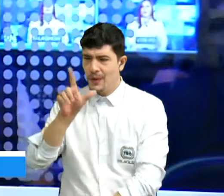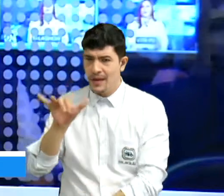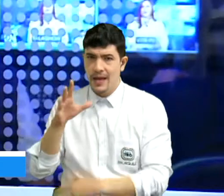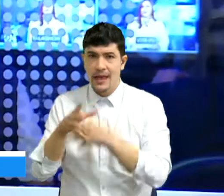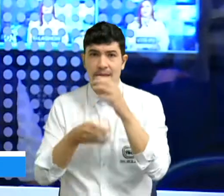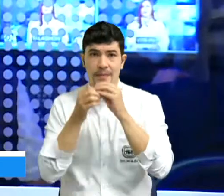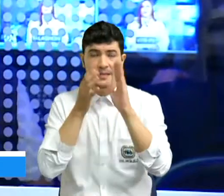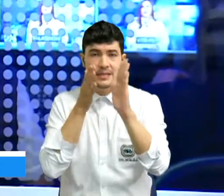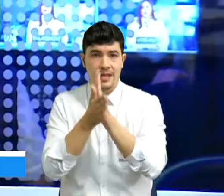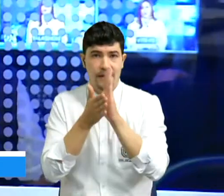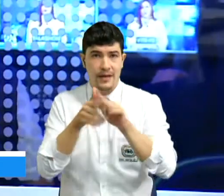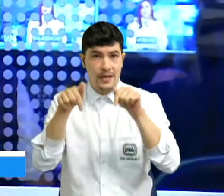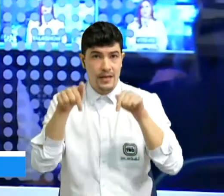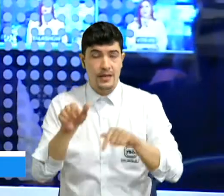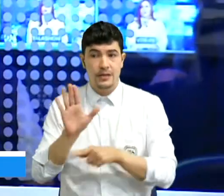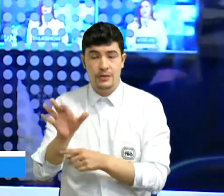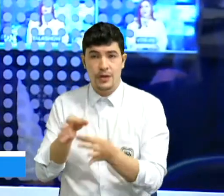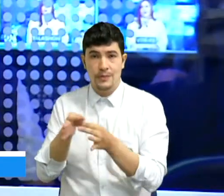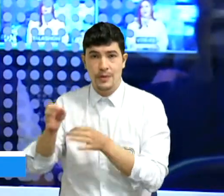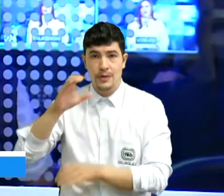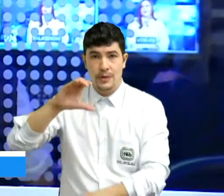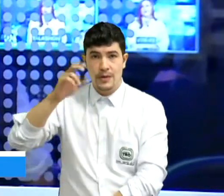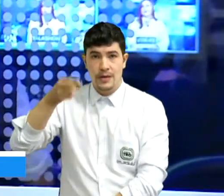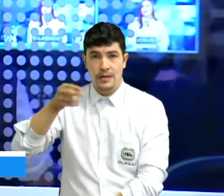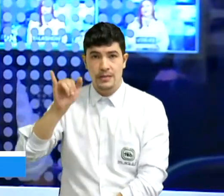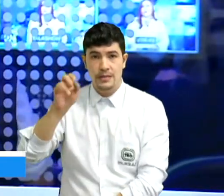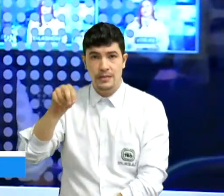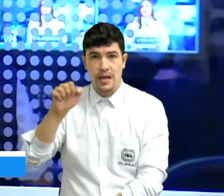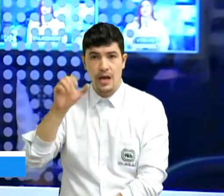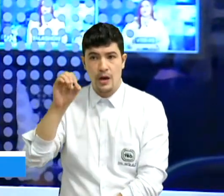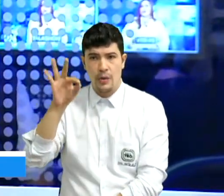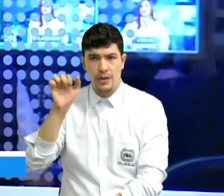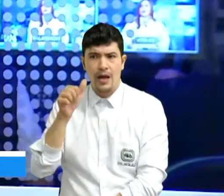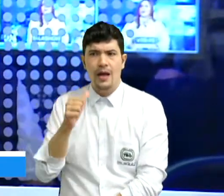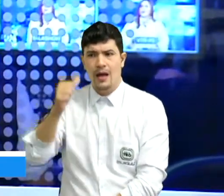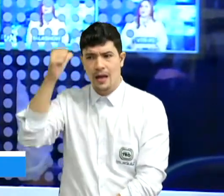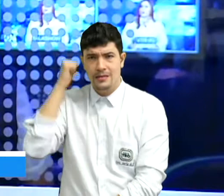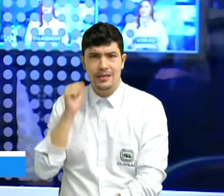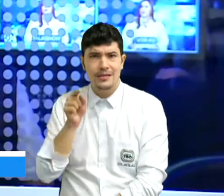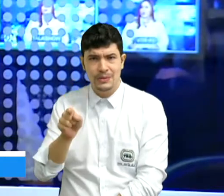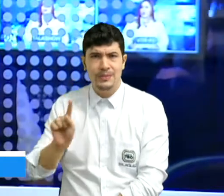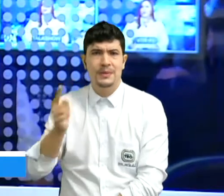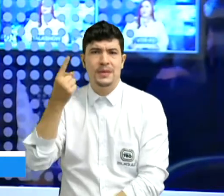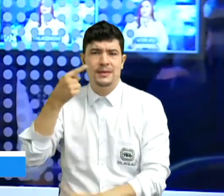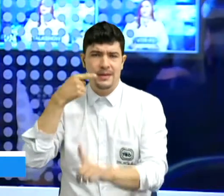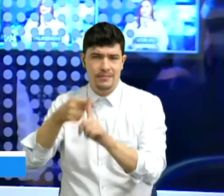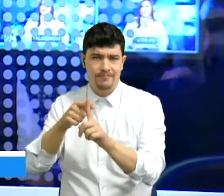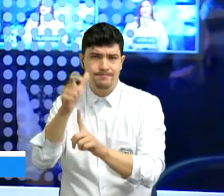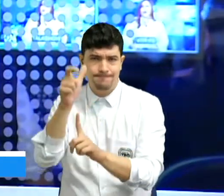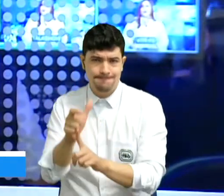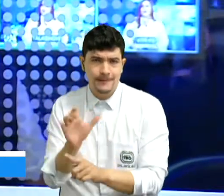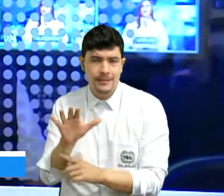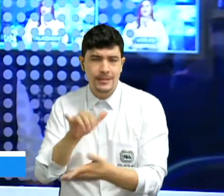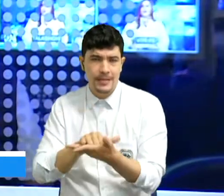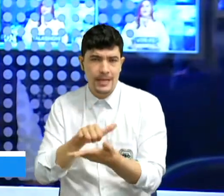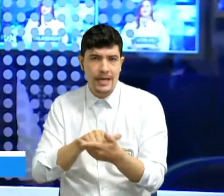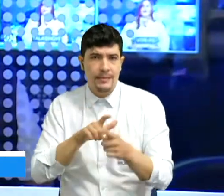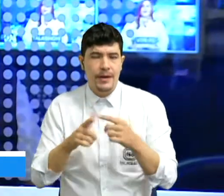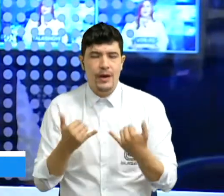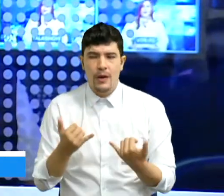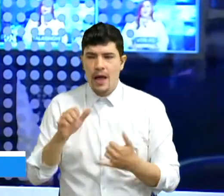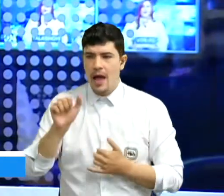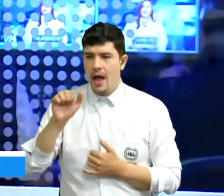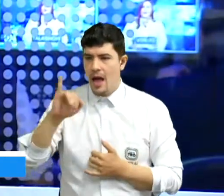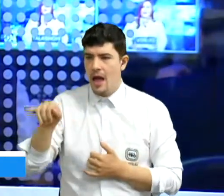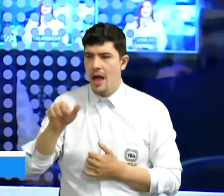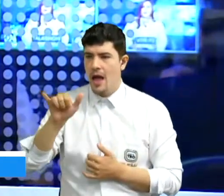y avanzamos en información porque en el municipio de chinácota también se reportó el día de ayer su primer caso positivo de kobe 19 alonso que dicen las